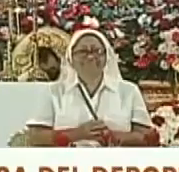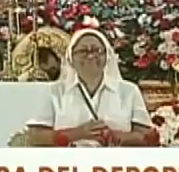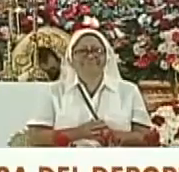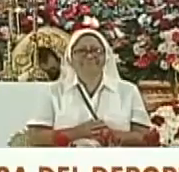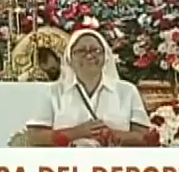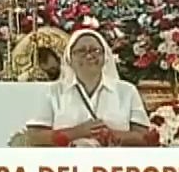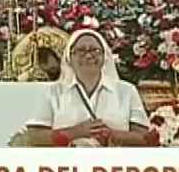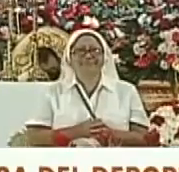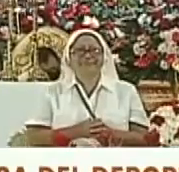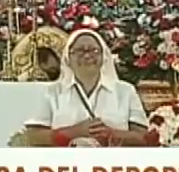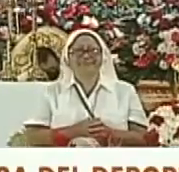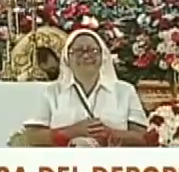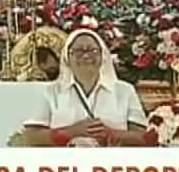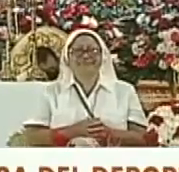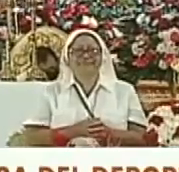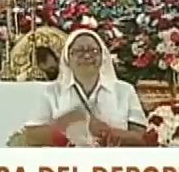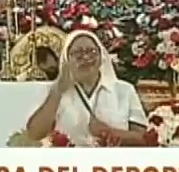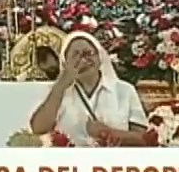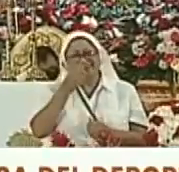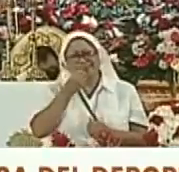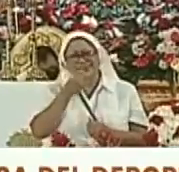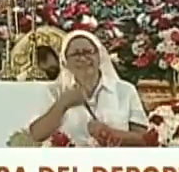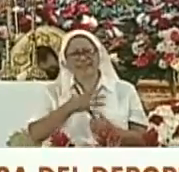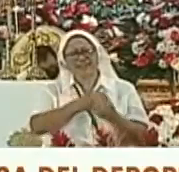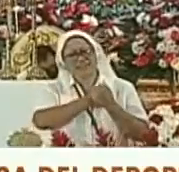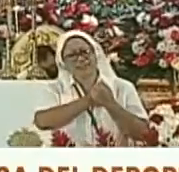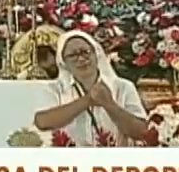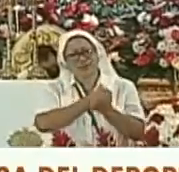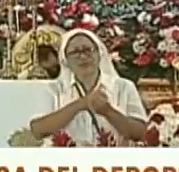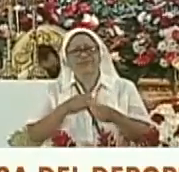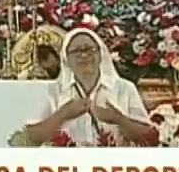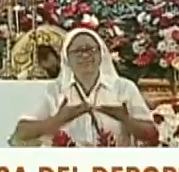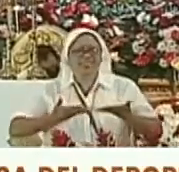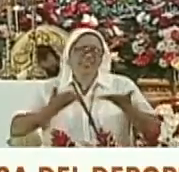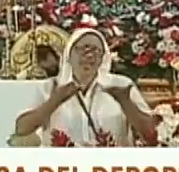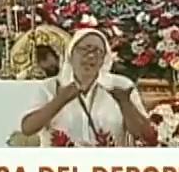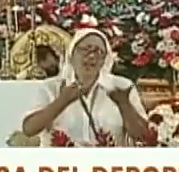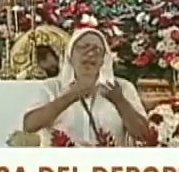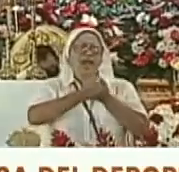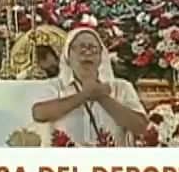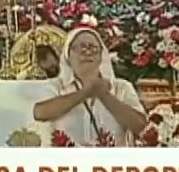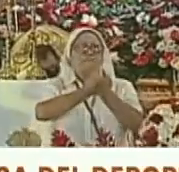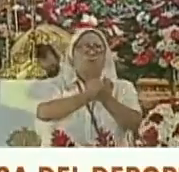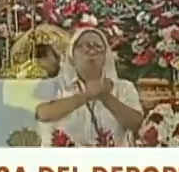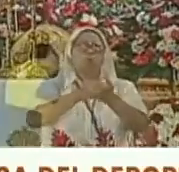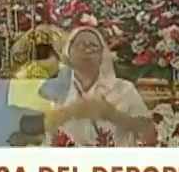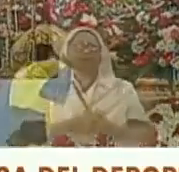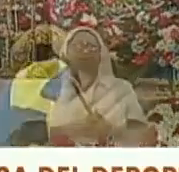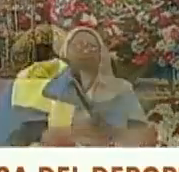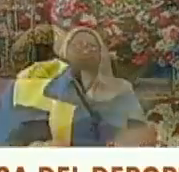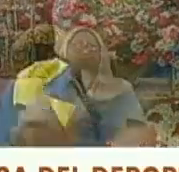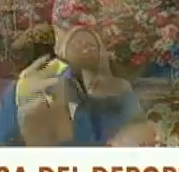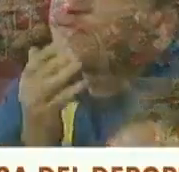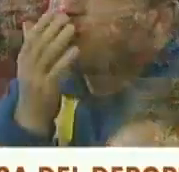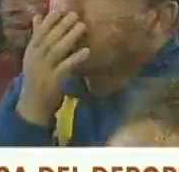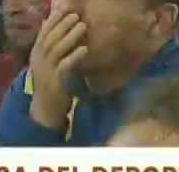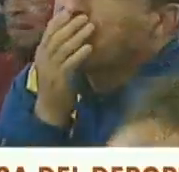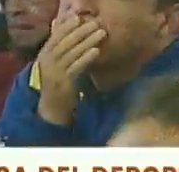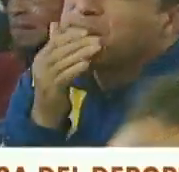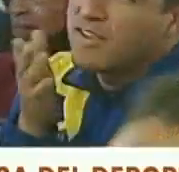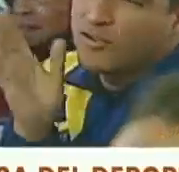hablo hacerle tú una que tú no tú no verdad darle amor Él provoca amor